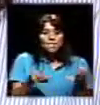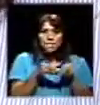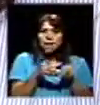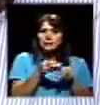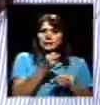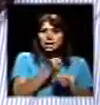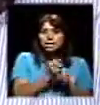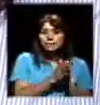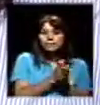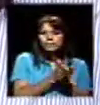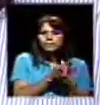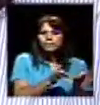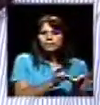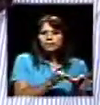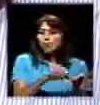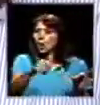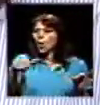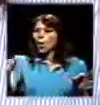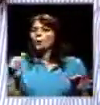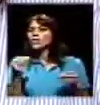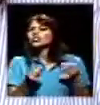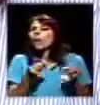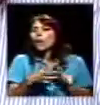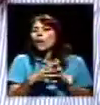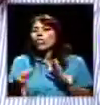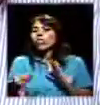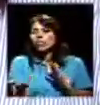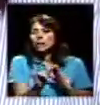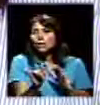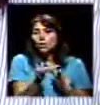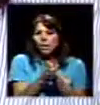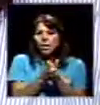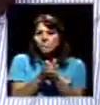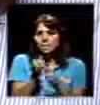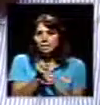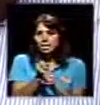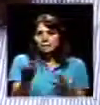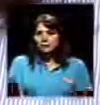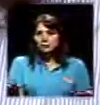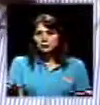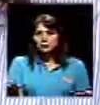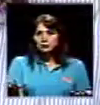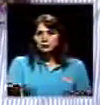las otras se conviertan también en eficientes? Ese es